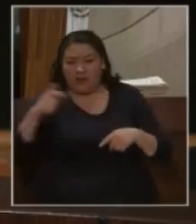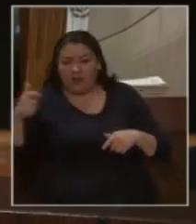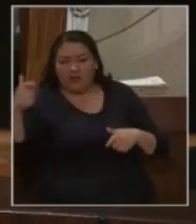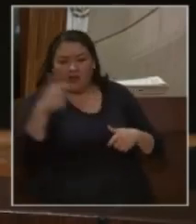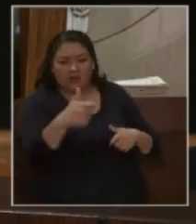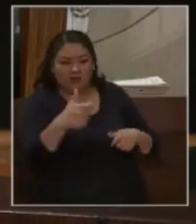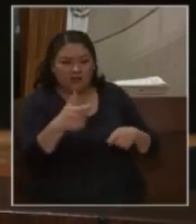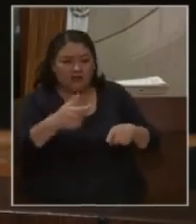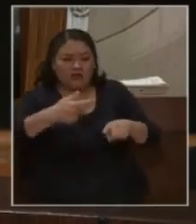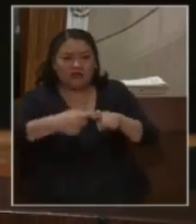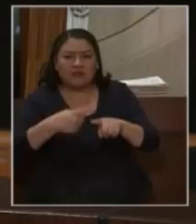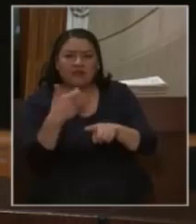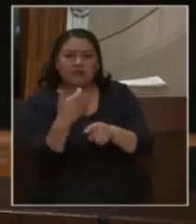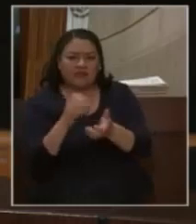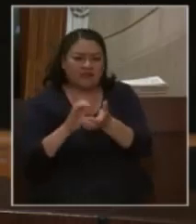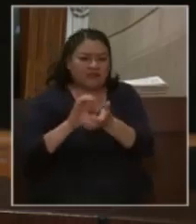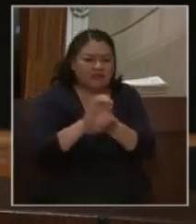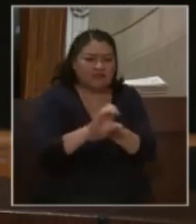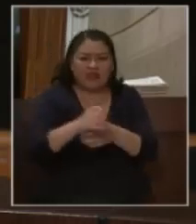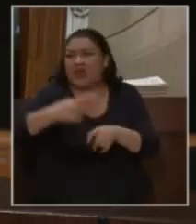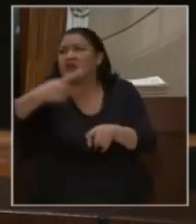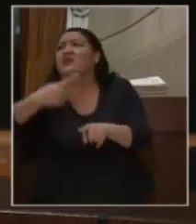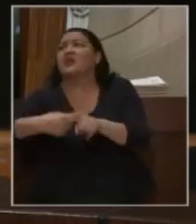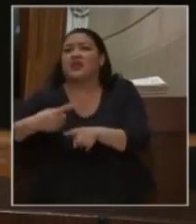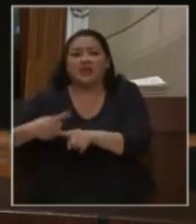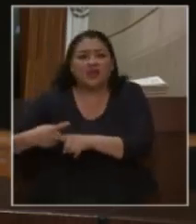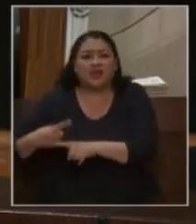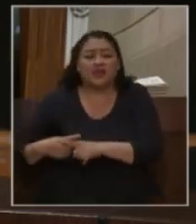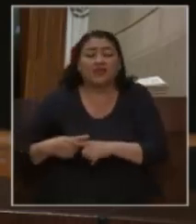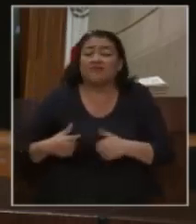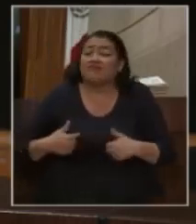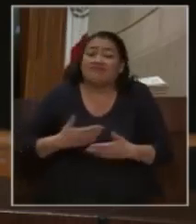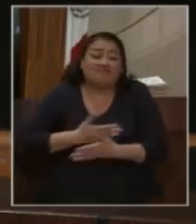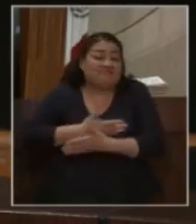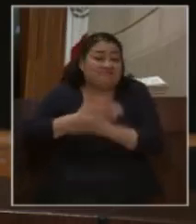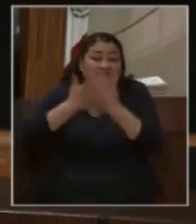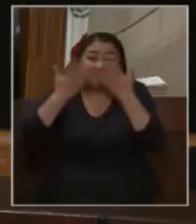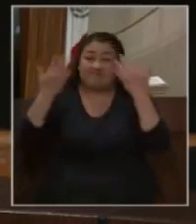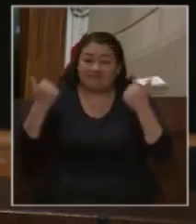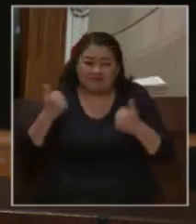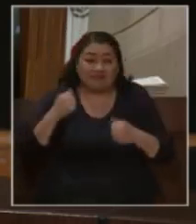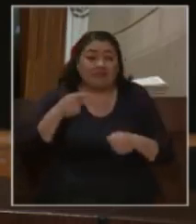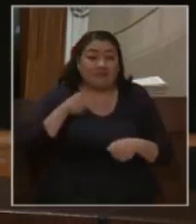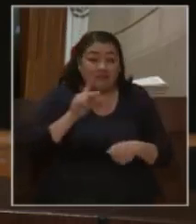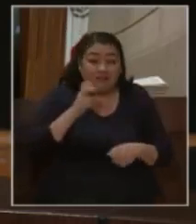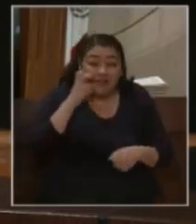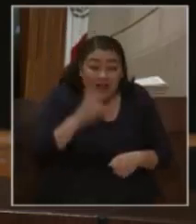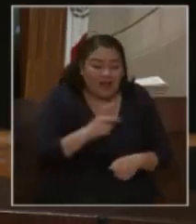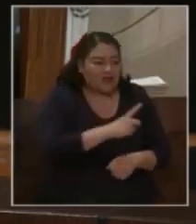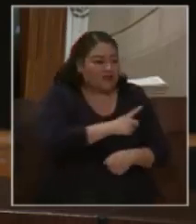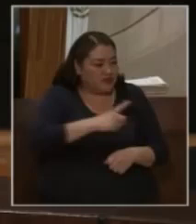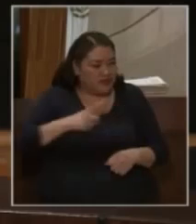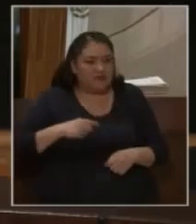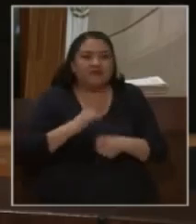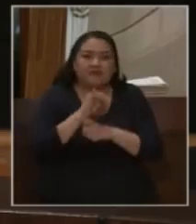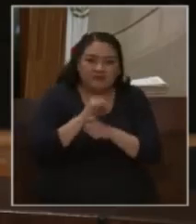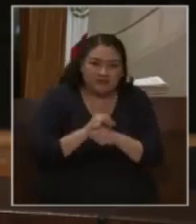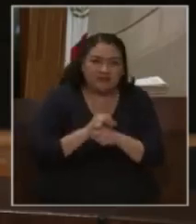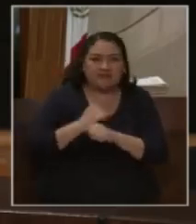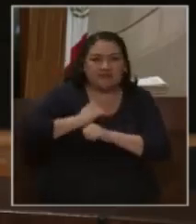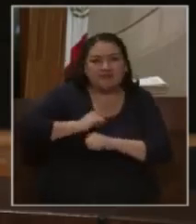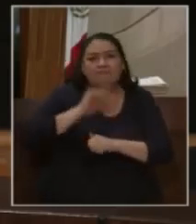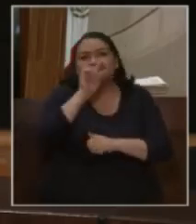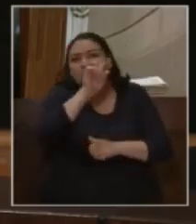depósitos en efectivo, y todo eso es lo que deben de investigar diversas